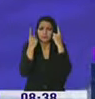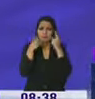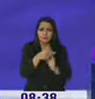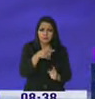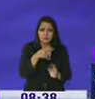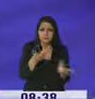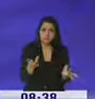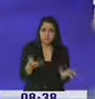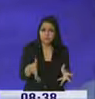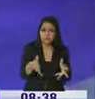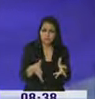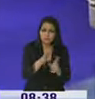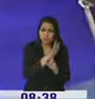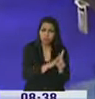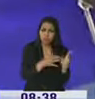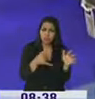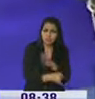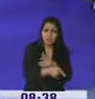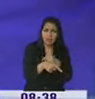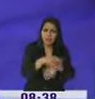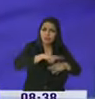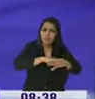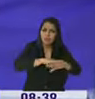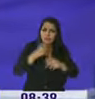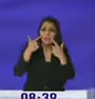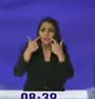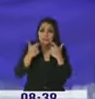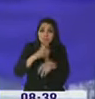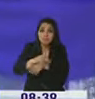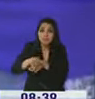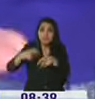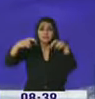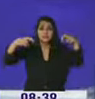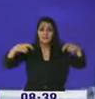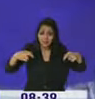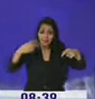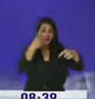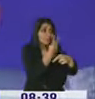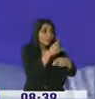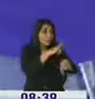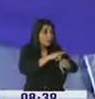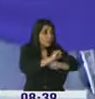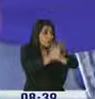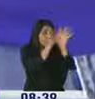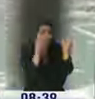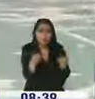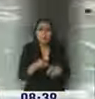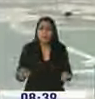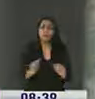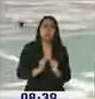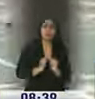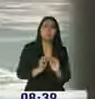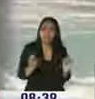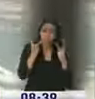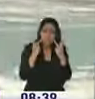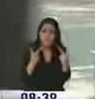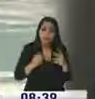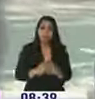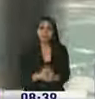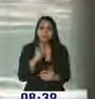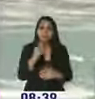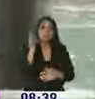casos ilícitos habiendo baños y las inspectoras están sentadas frente a los baños. Los baños son visibles. Se conoció que el computador